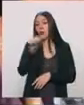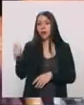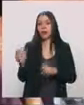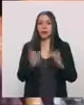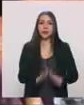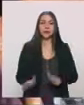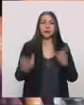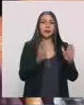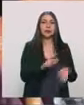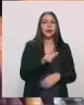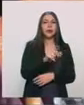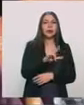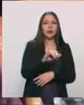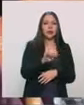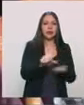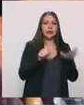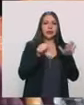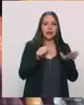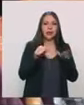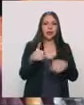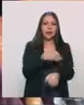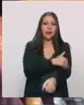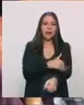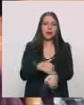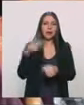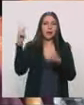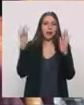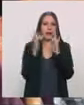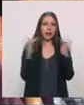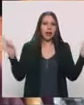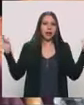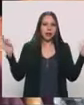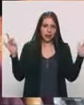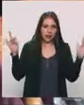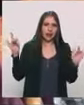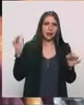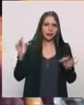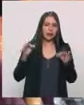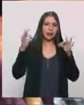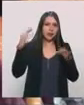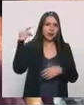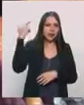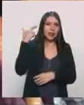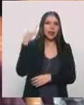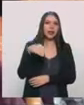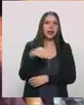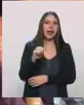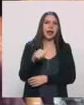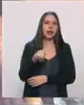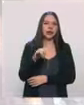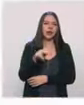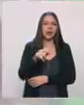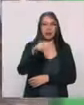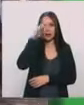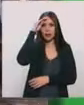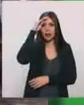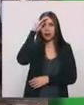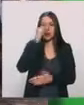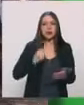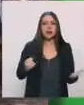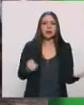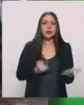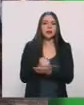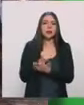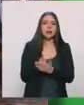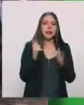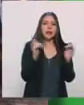María Antonieta y la familia real francesa deciden huir de París rumbo